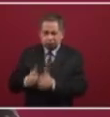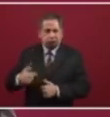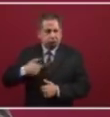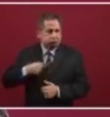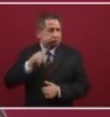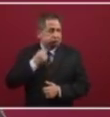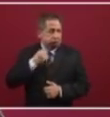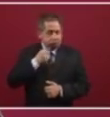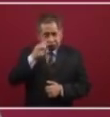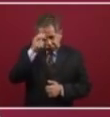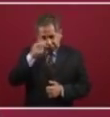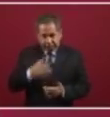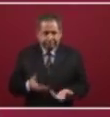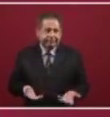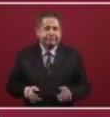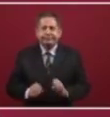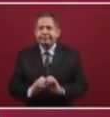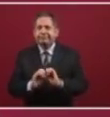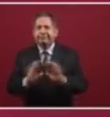Pues cómo no,